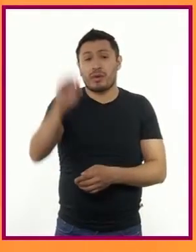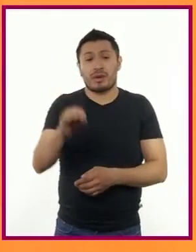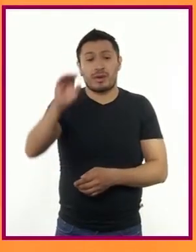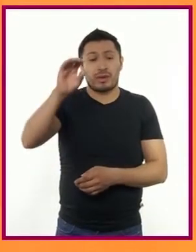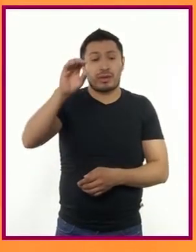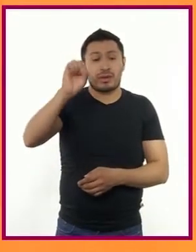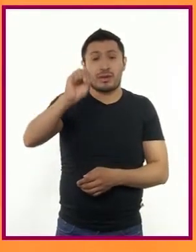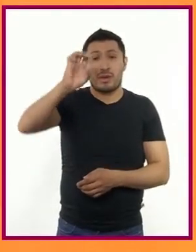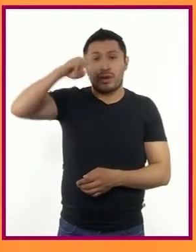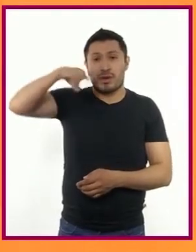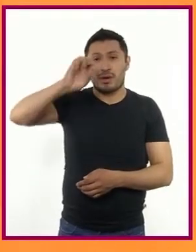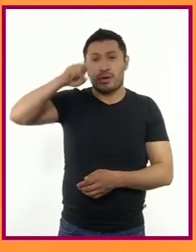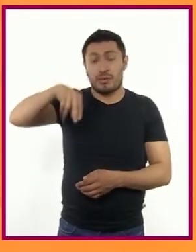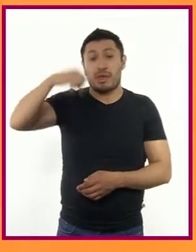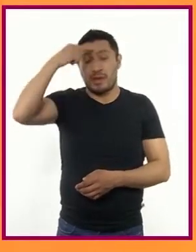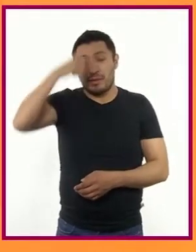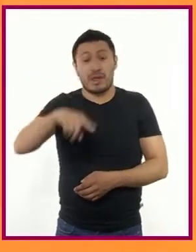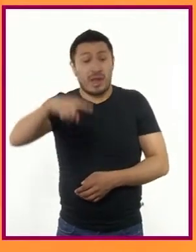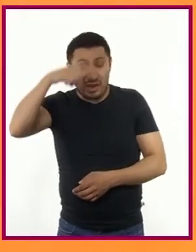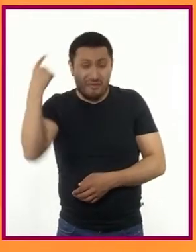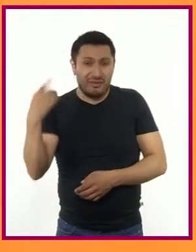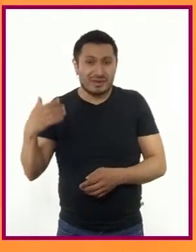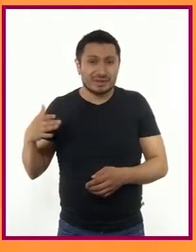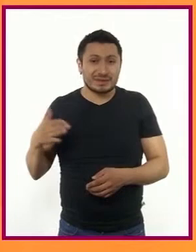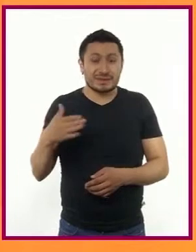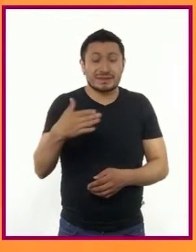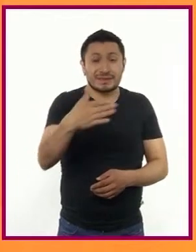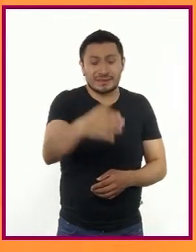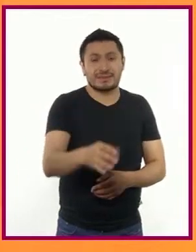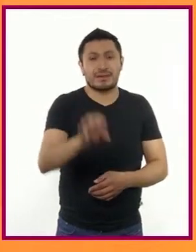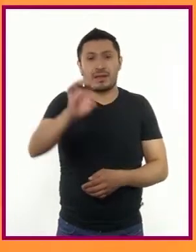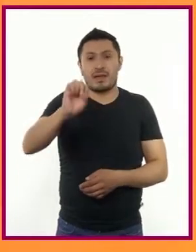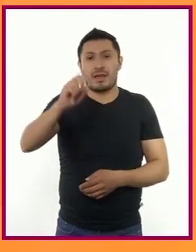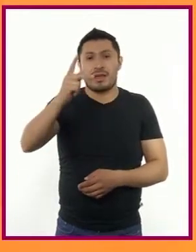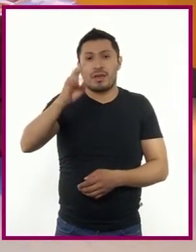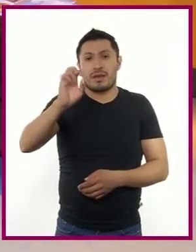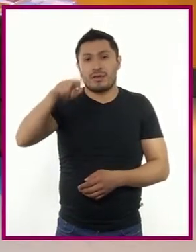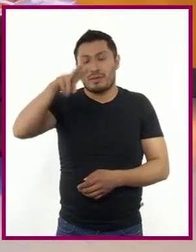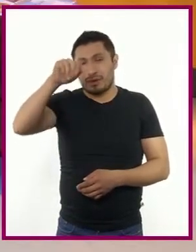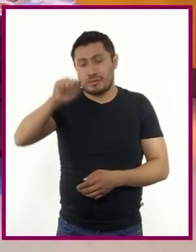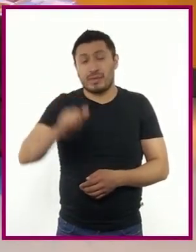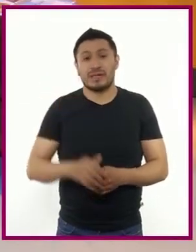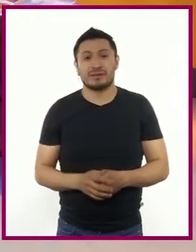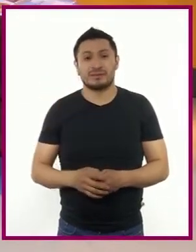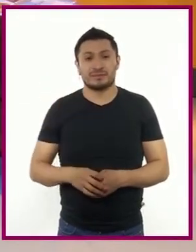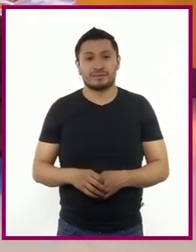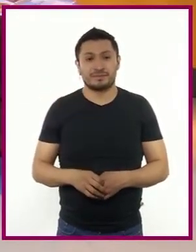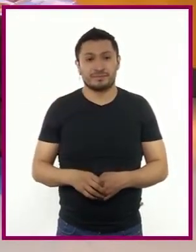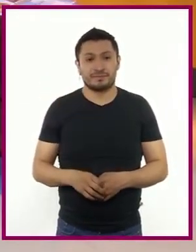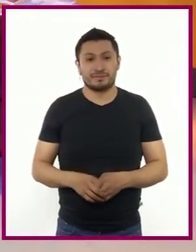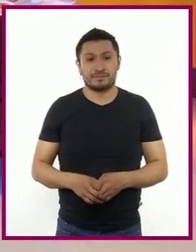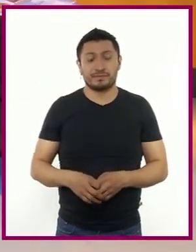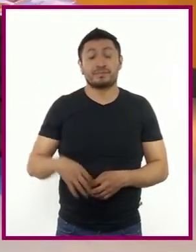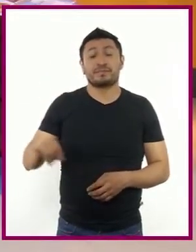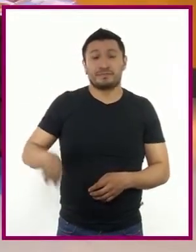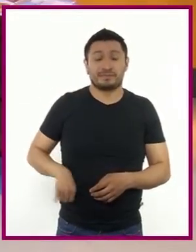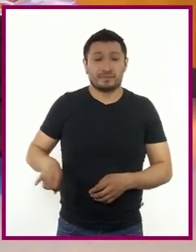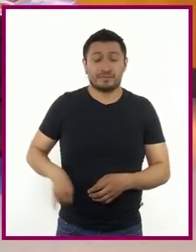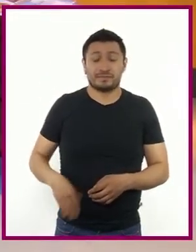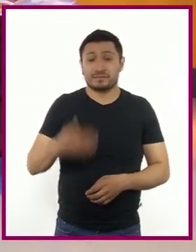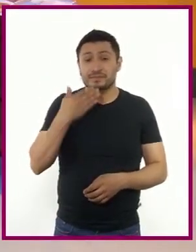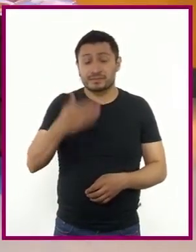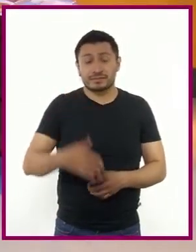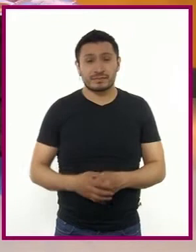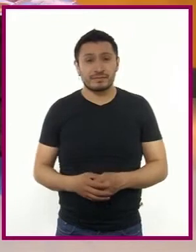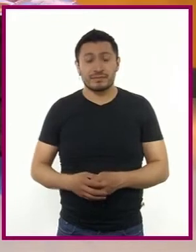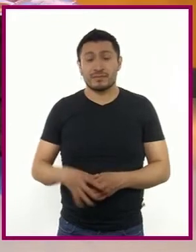y favorece la movilidad y viabilidad de los espermatozoides. Muy buen dato, maestra. Aunque